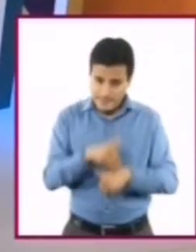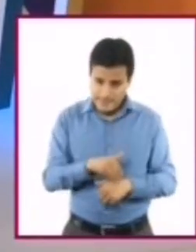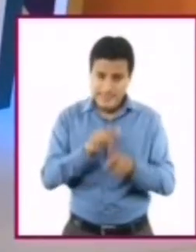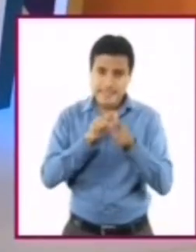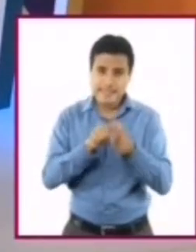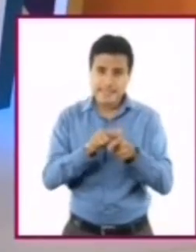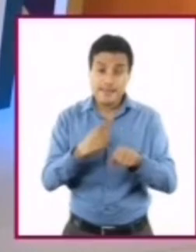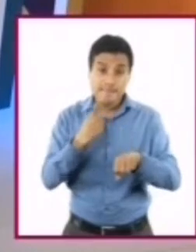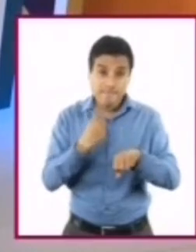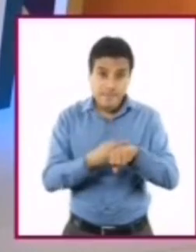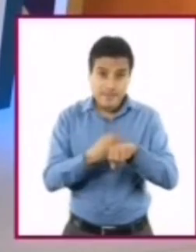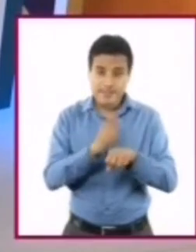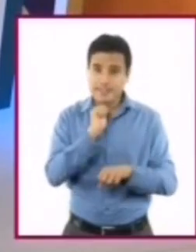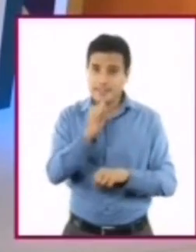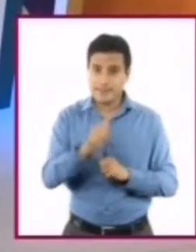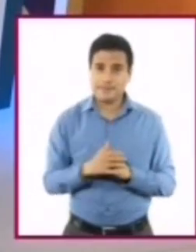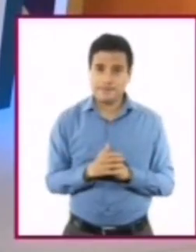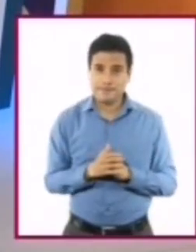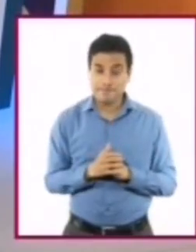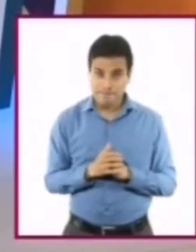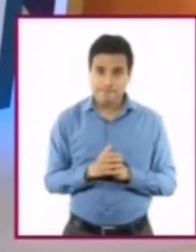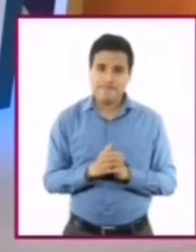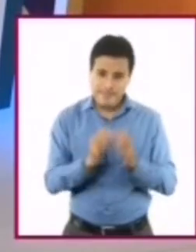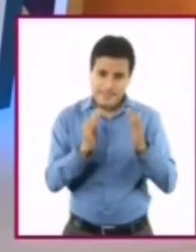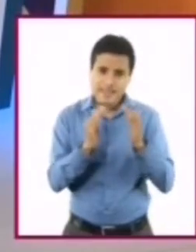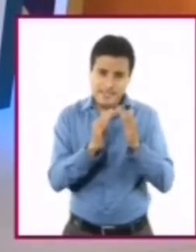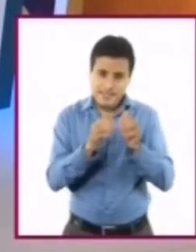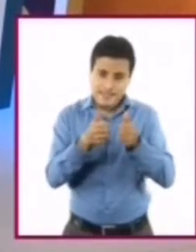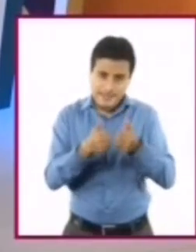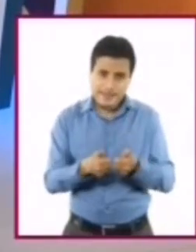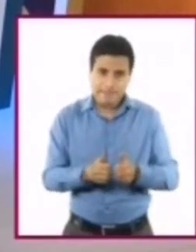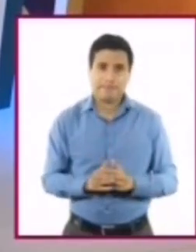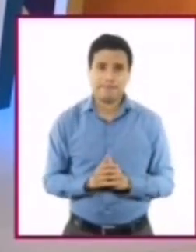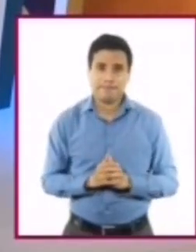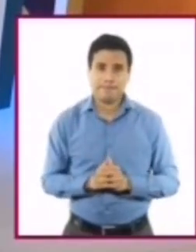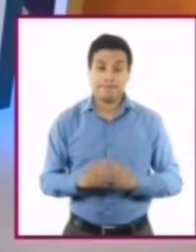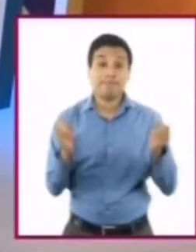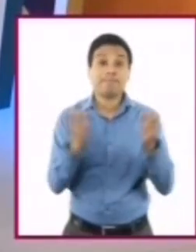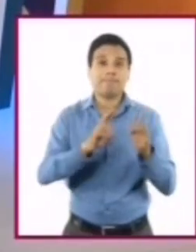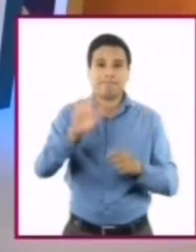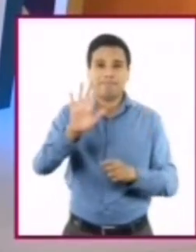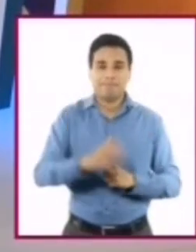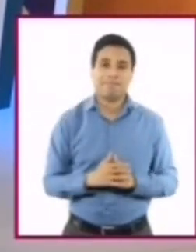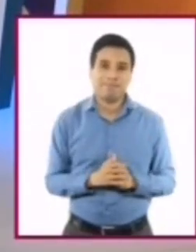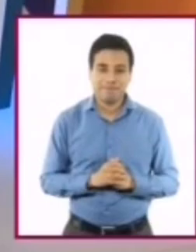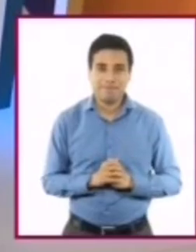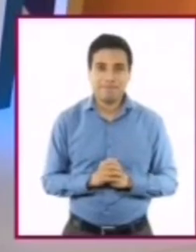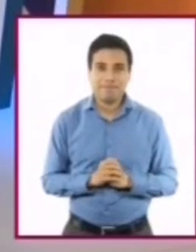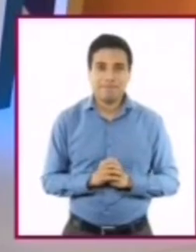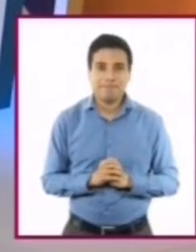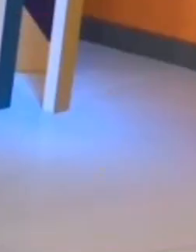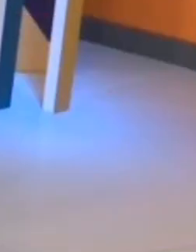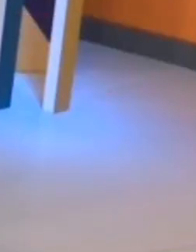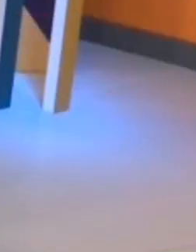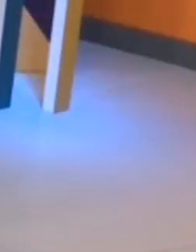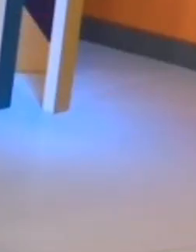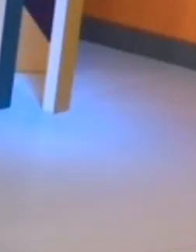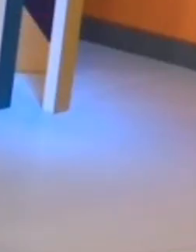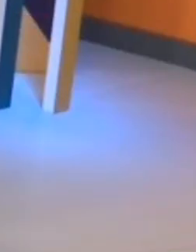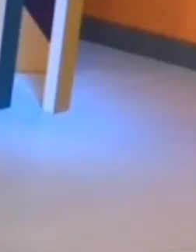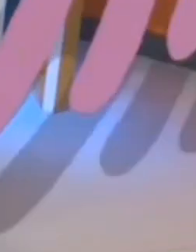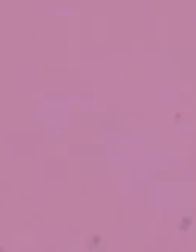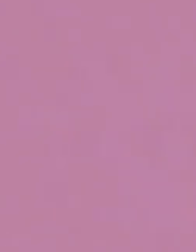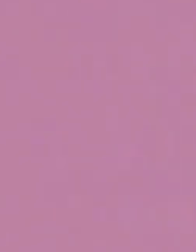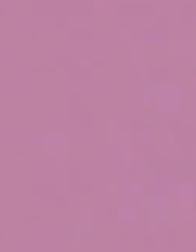los contagios. Por lo pronto, si pueden, quédense en casa. Hasta la próxima. Oye, yo no sabía eso